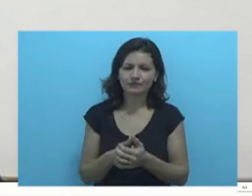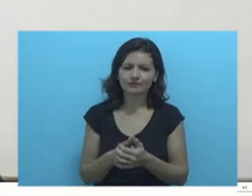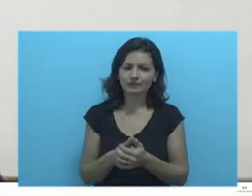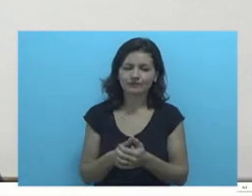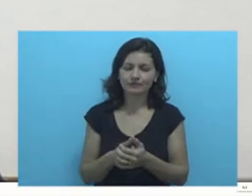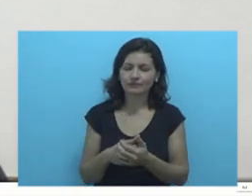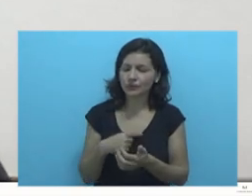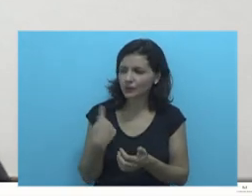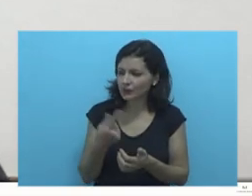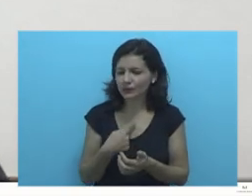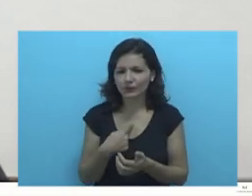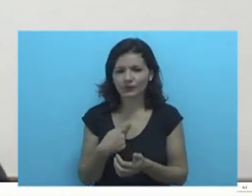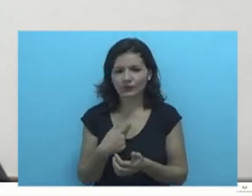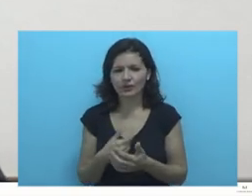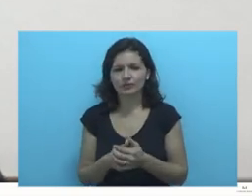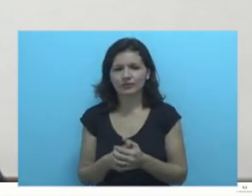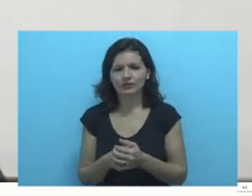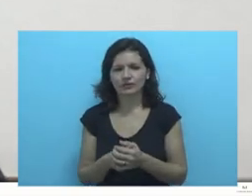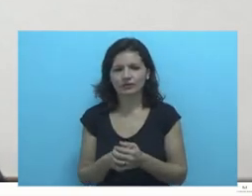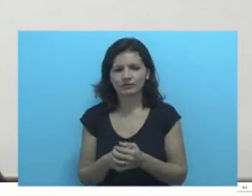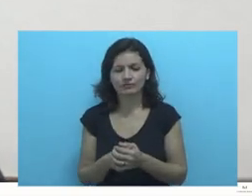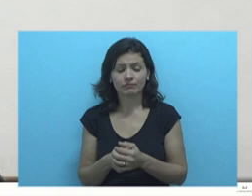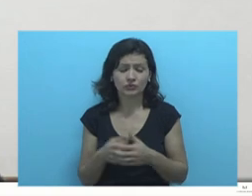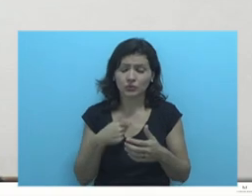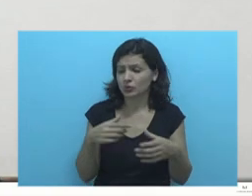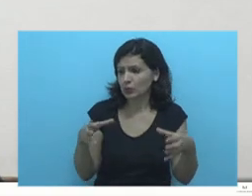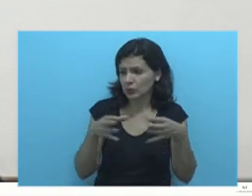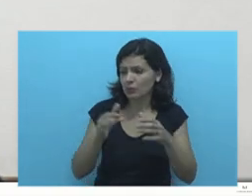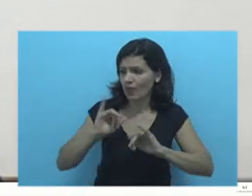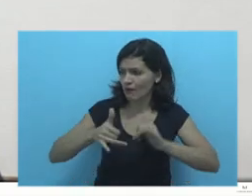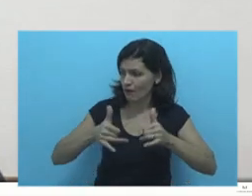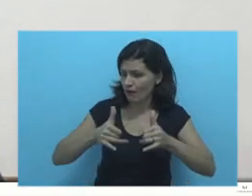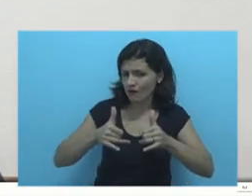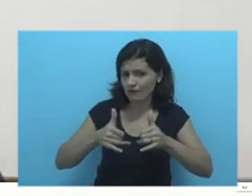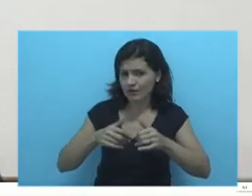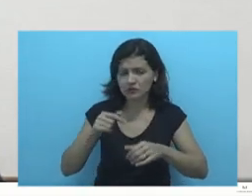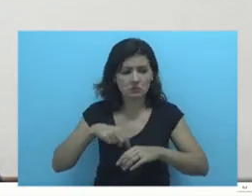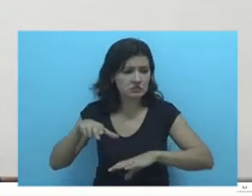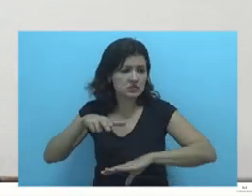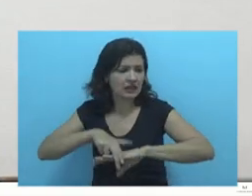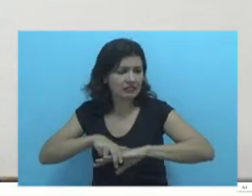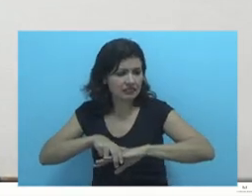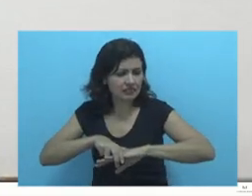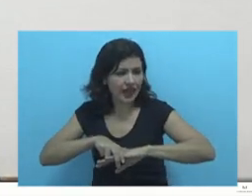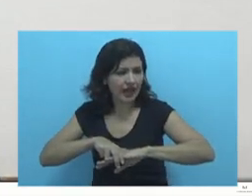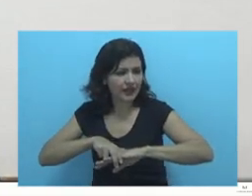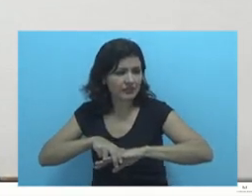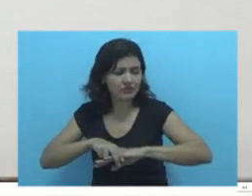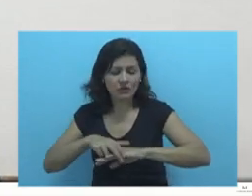nuestro como parte de una generación, en mi caso de jóvenes, que estamos sentados o estamos sentados en gran parte